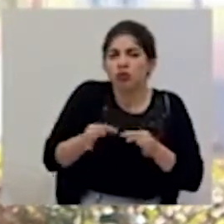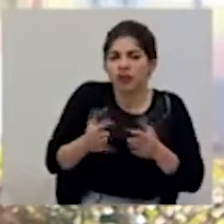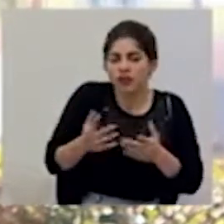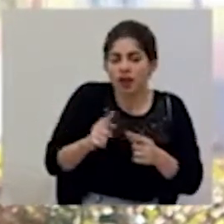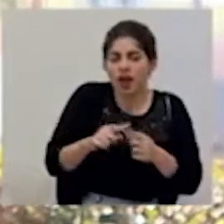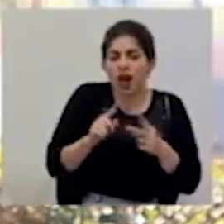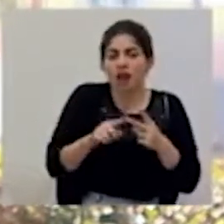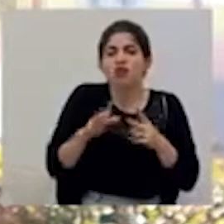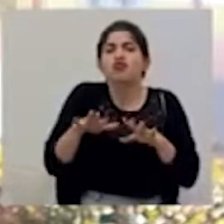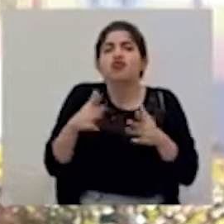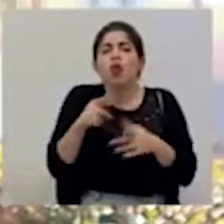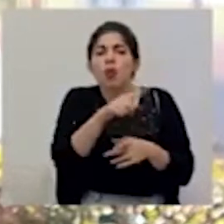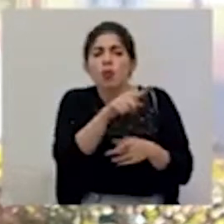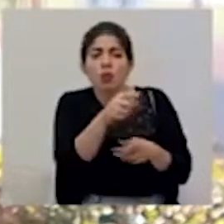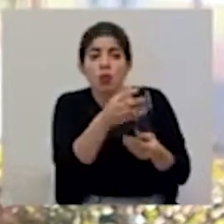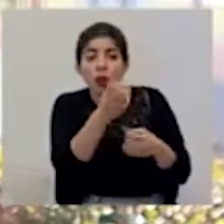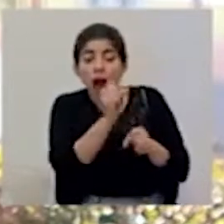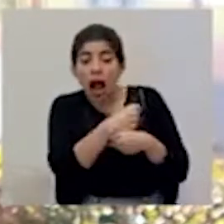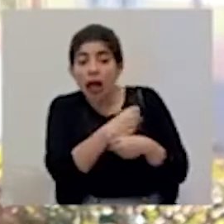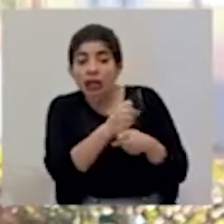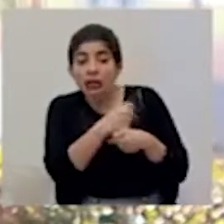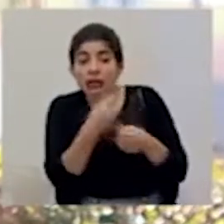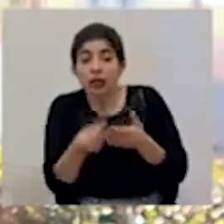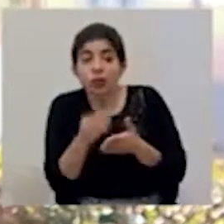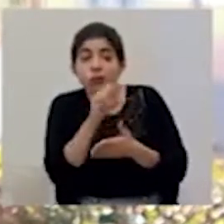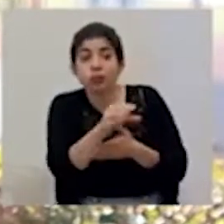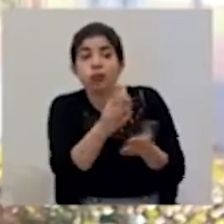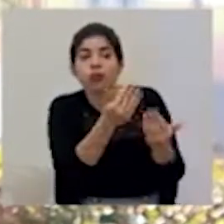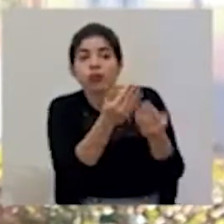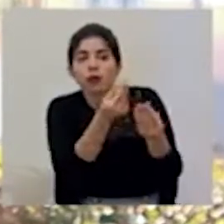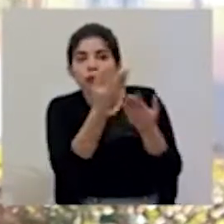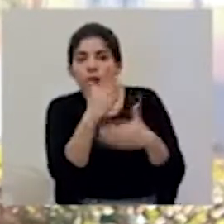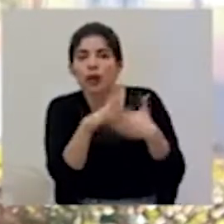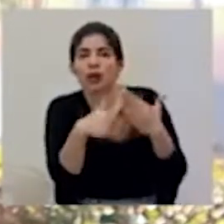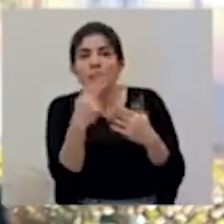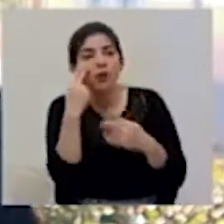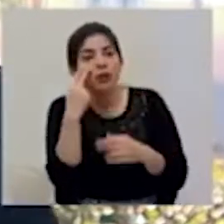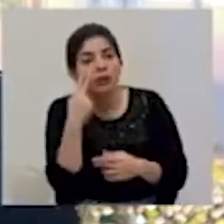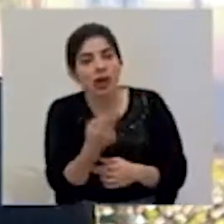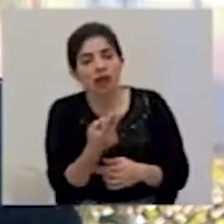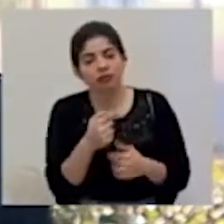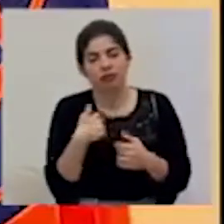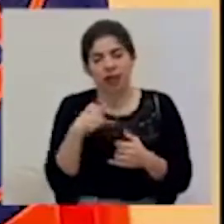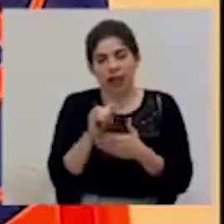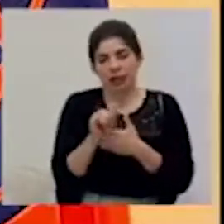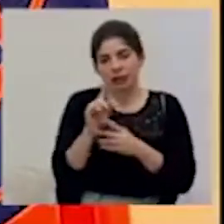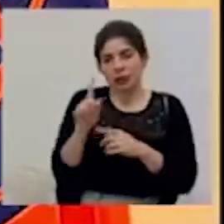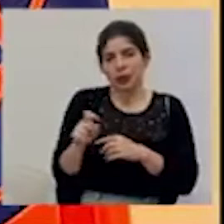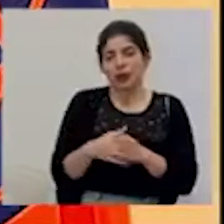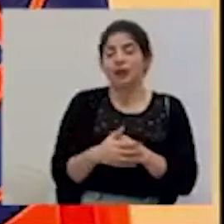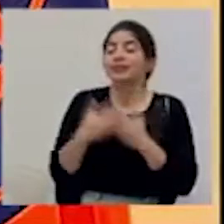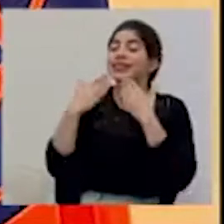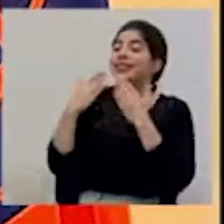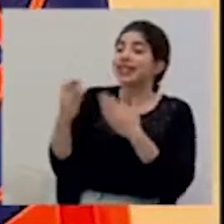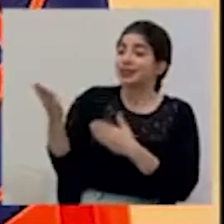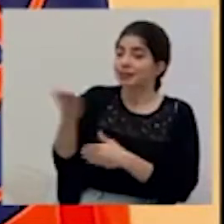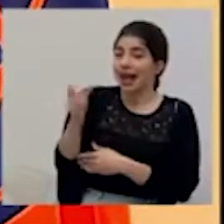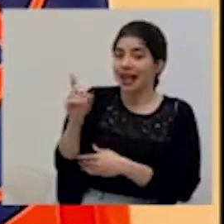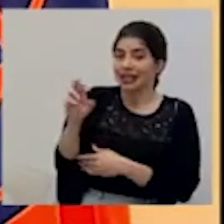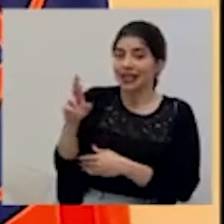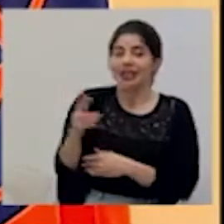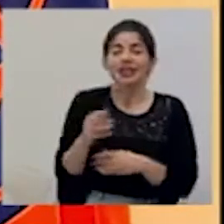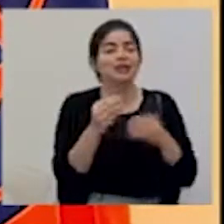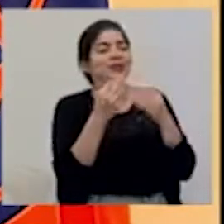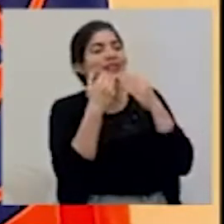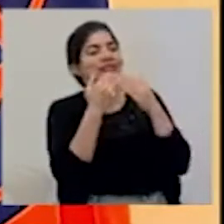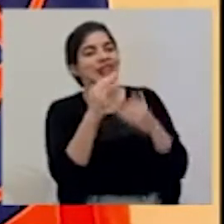de cómo rendir cuentas cada vez que se vayan haciendo esas inversiones. Esas serían mis consultas. Muchísimas gracias, Osvaldo. Alexander. Muchísimas gracias, Osvaldo. En